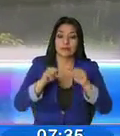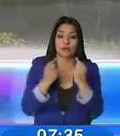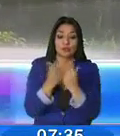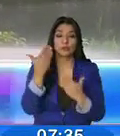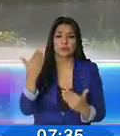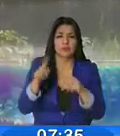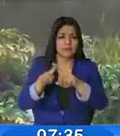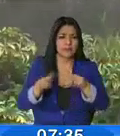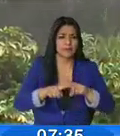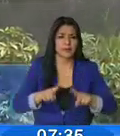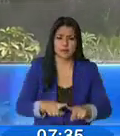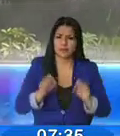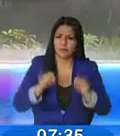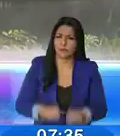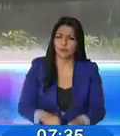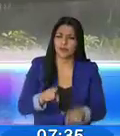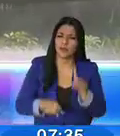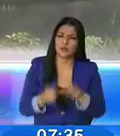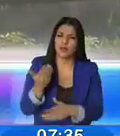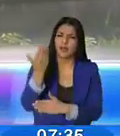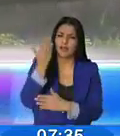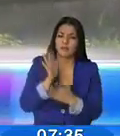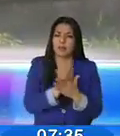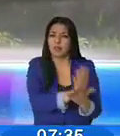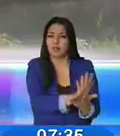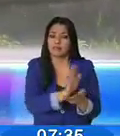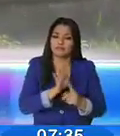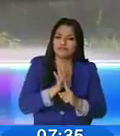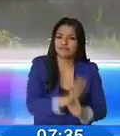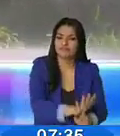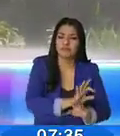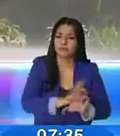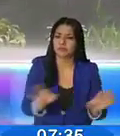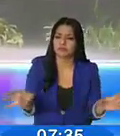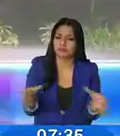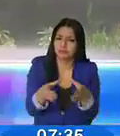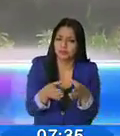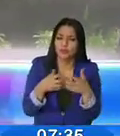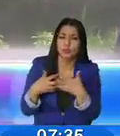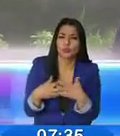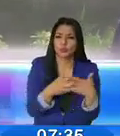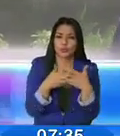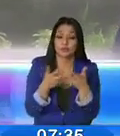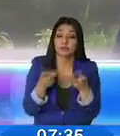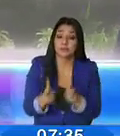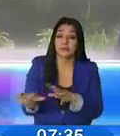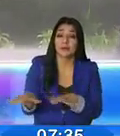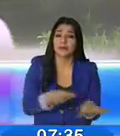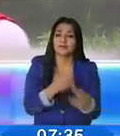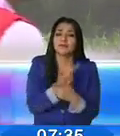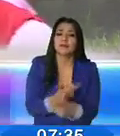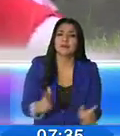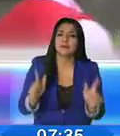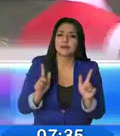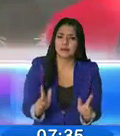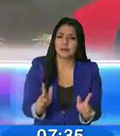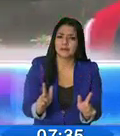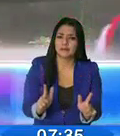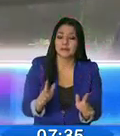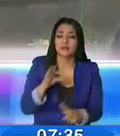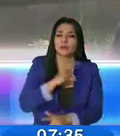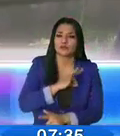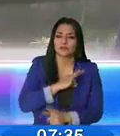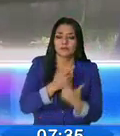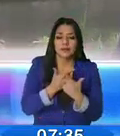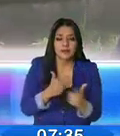movimiento para romper con ciertas prácticas excluyentes y sobre todo hacer el libre ejercicio de la libertad de